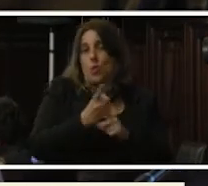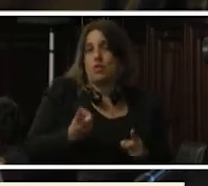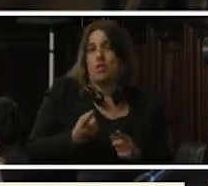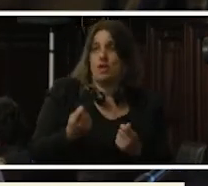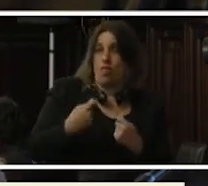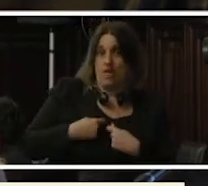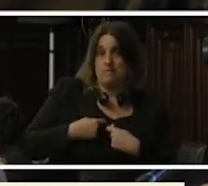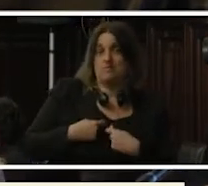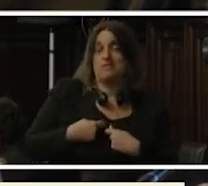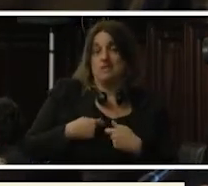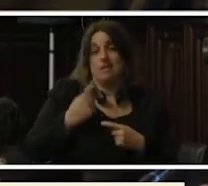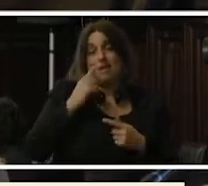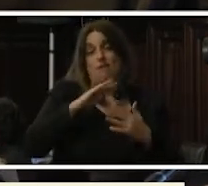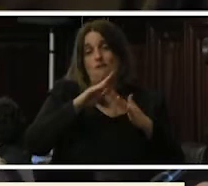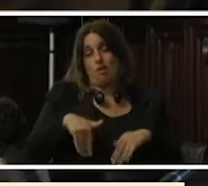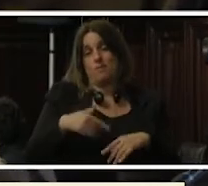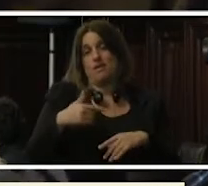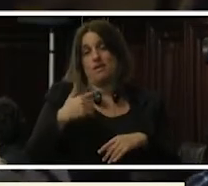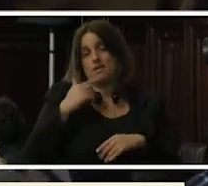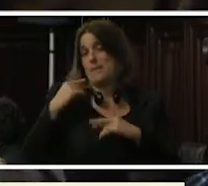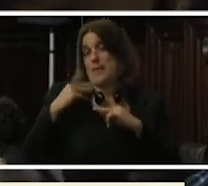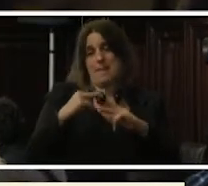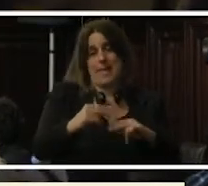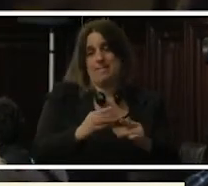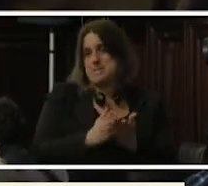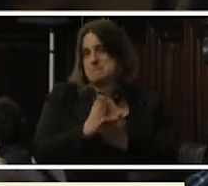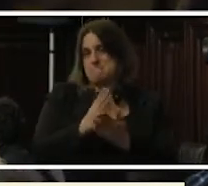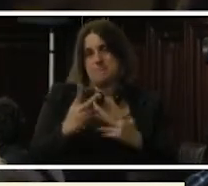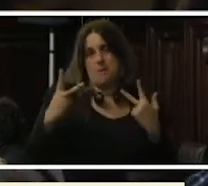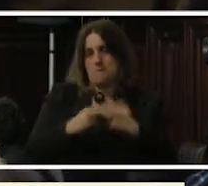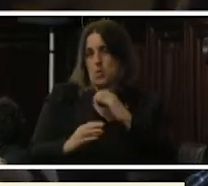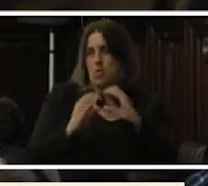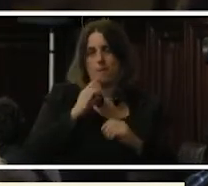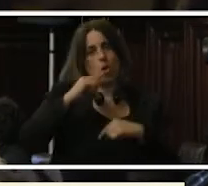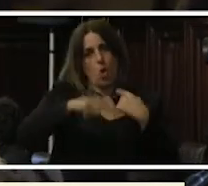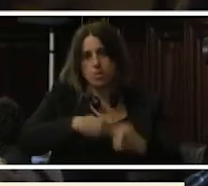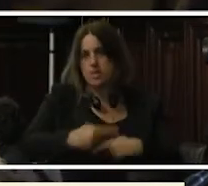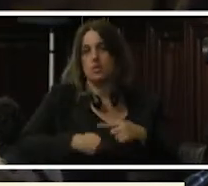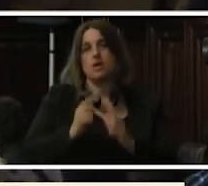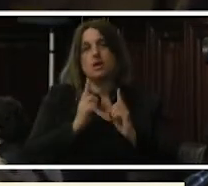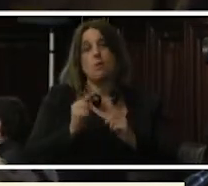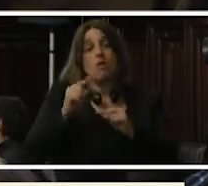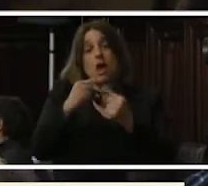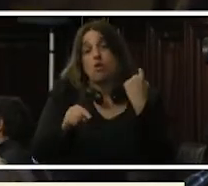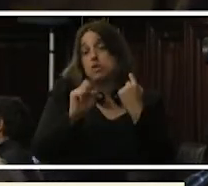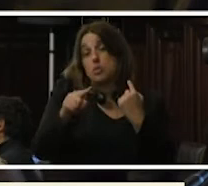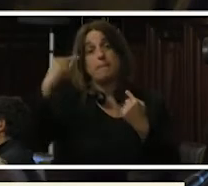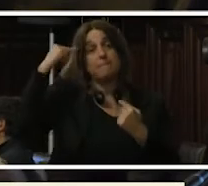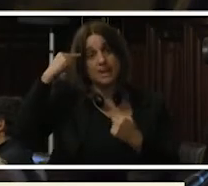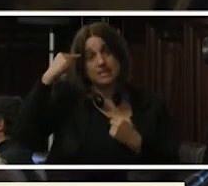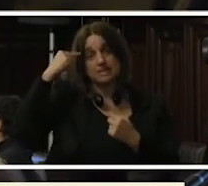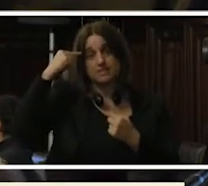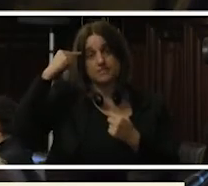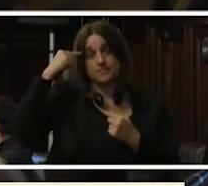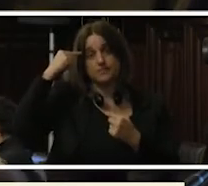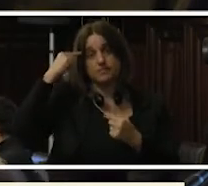nos proporcionen de manera permanente, los puntos que ustedes estiman que son